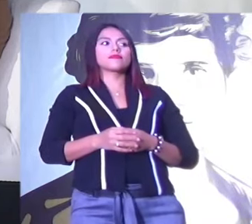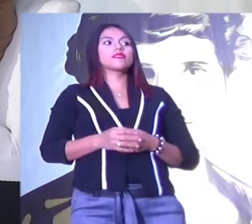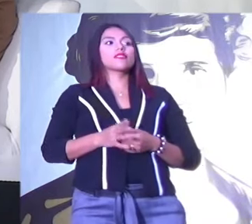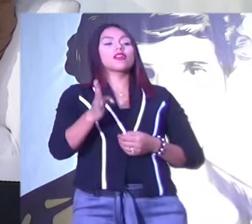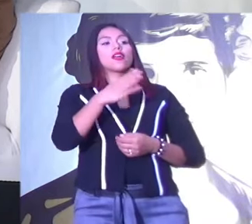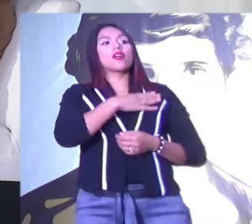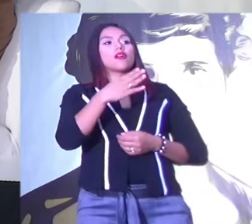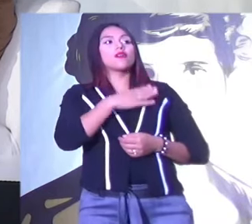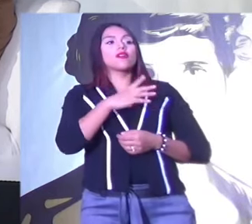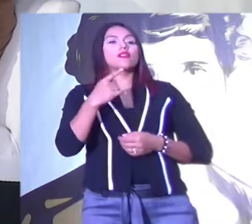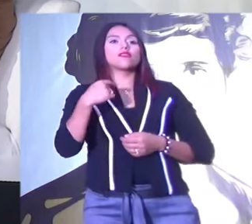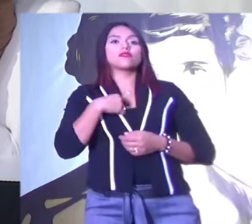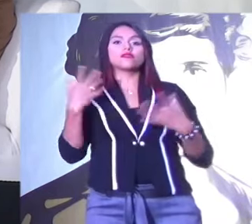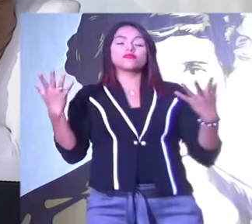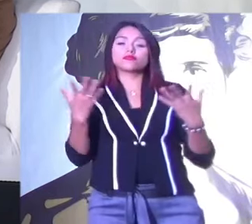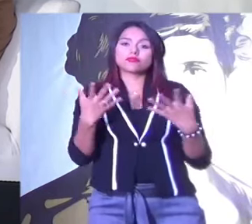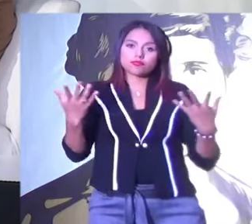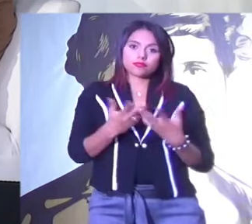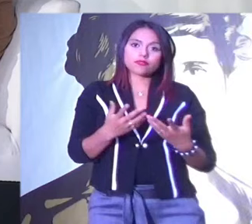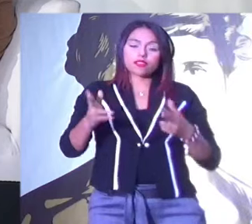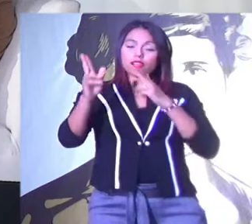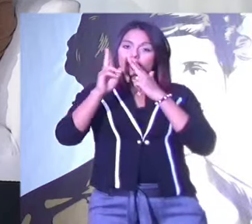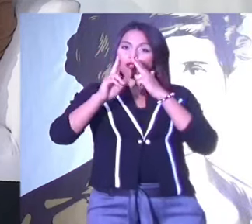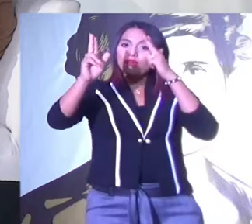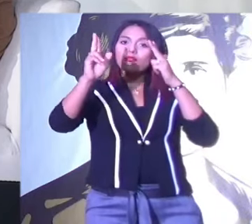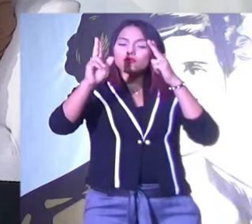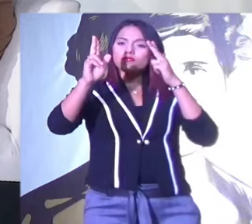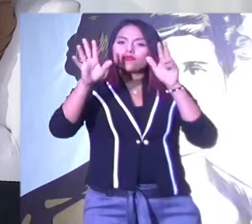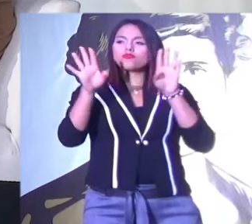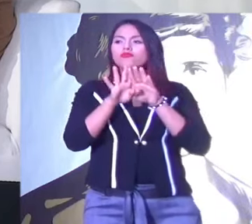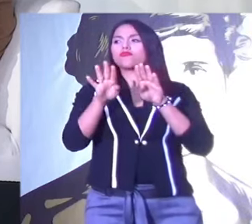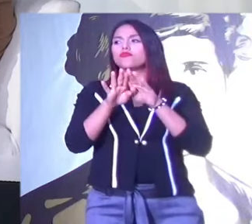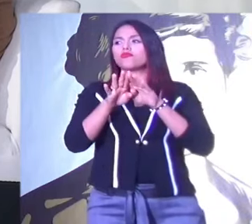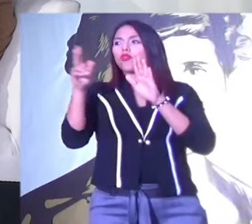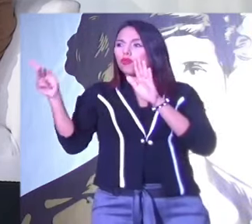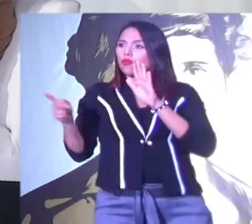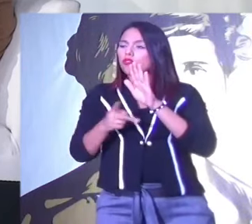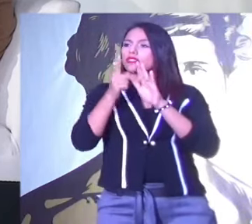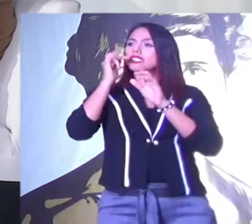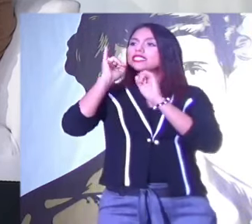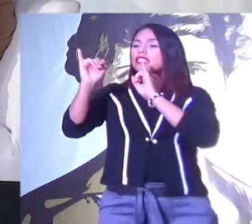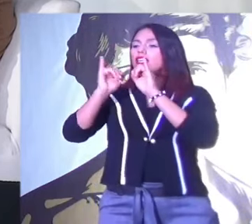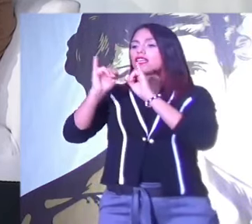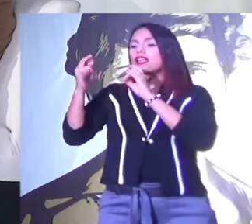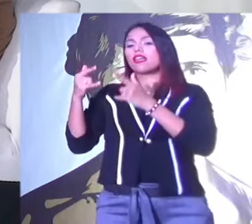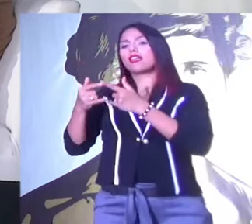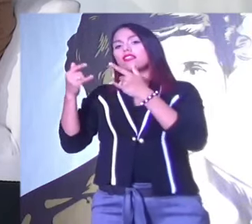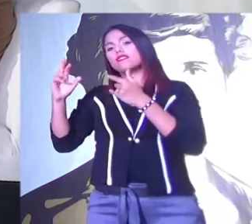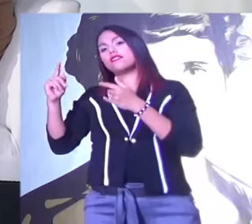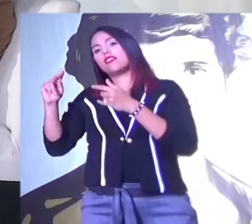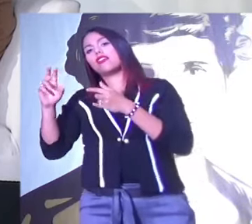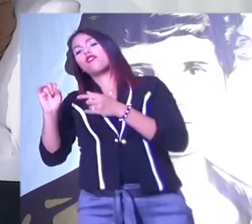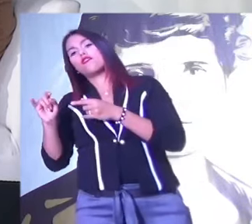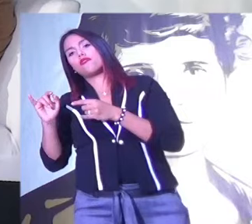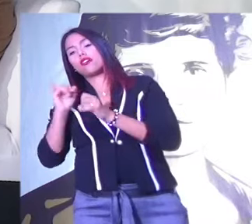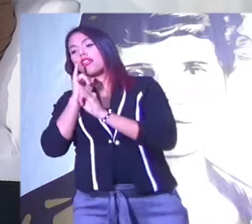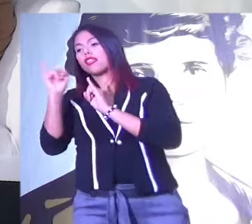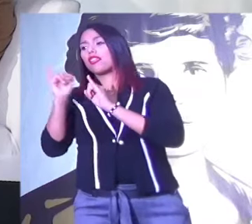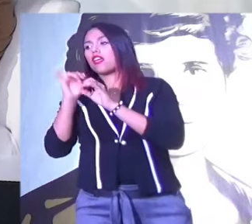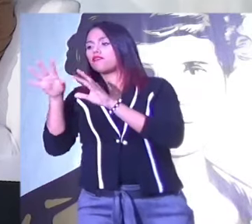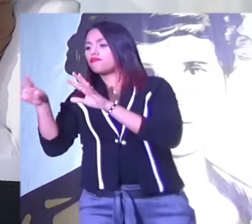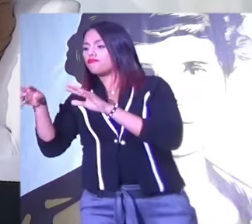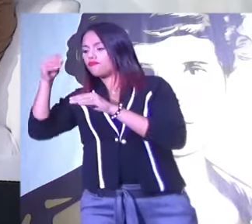Y bueno, lo que hago es, como un homenaje, hacer una reinterpretación de un cuento de Chejov. Ni siquiera es un cuento conocido, uno